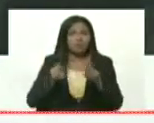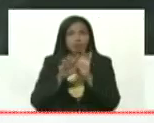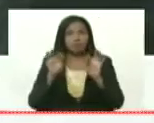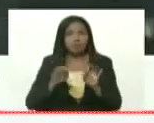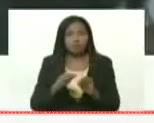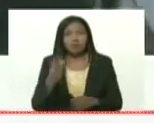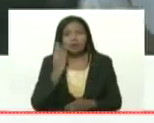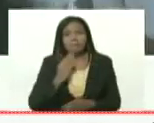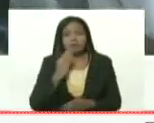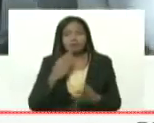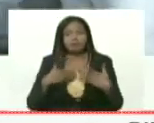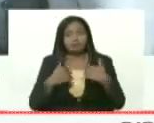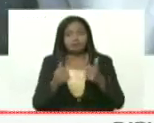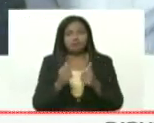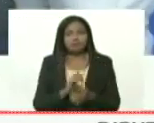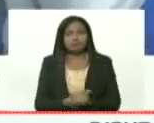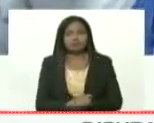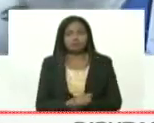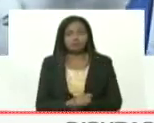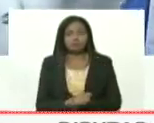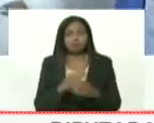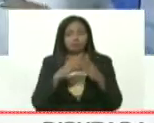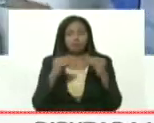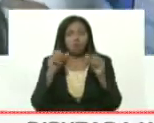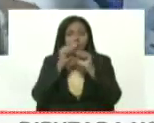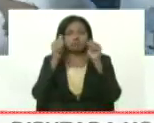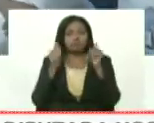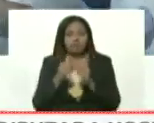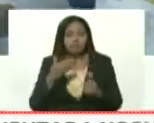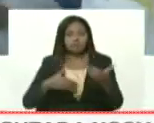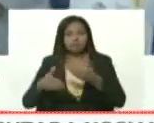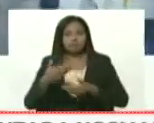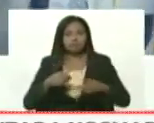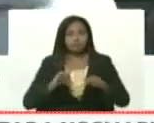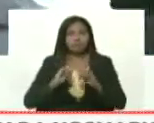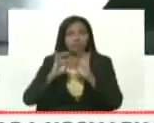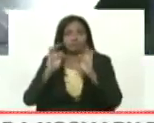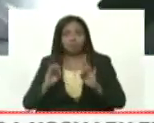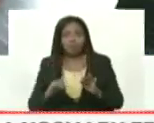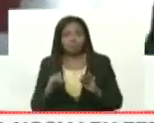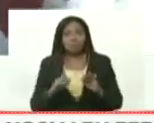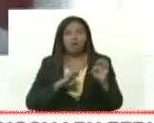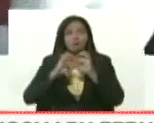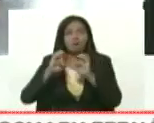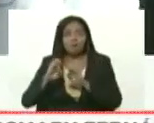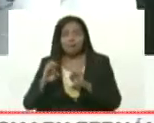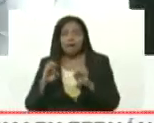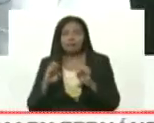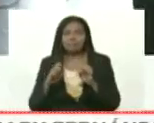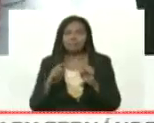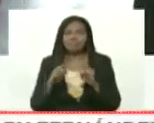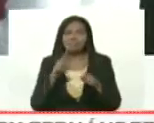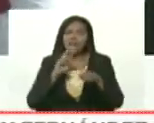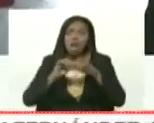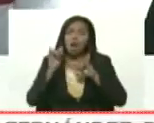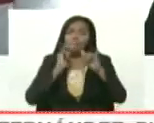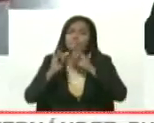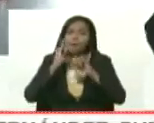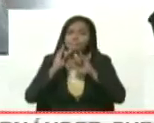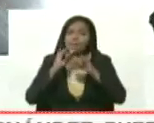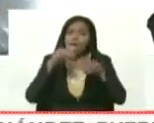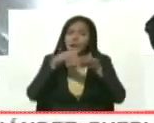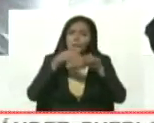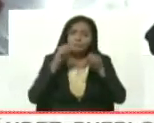de las experiencias de salud, también tenemos todo lo que es el sistema de servicio de pesquisa neonatal, que es la prueba del talón. Correcto. Que presta apoyo al Ministerio de